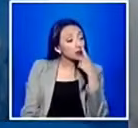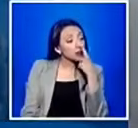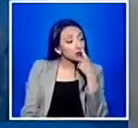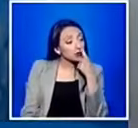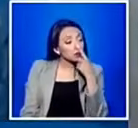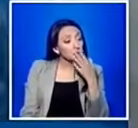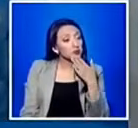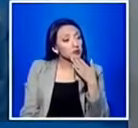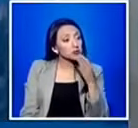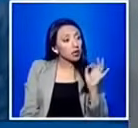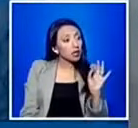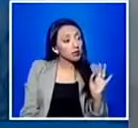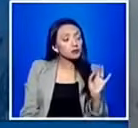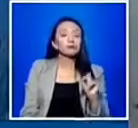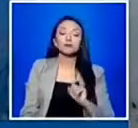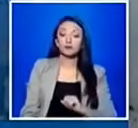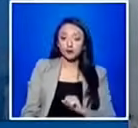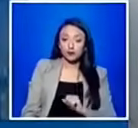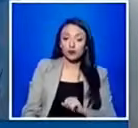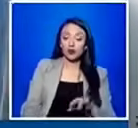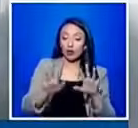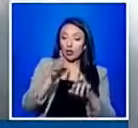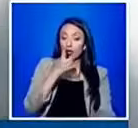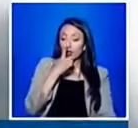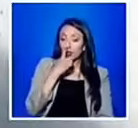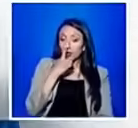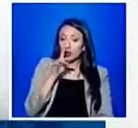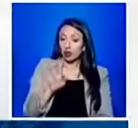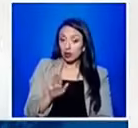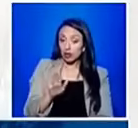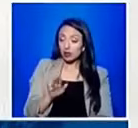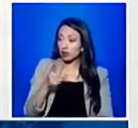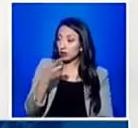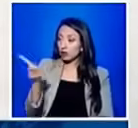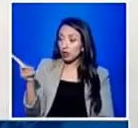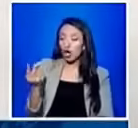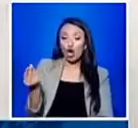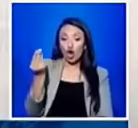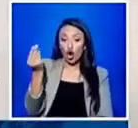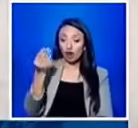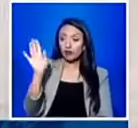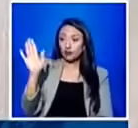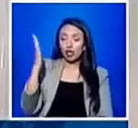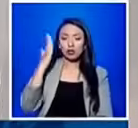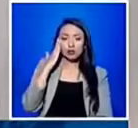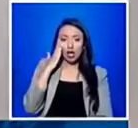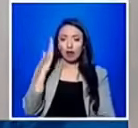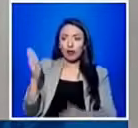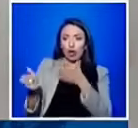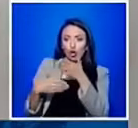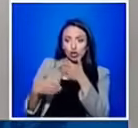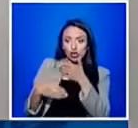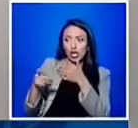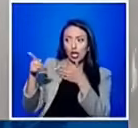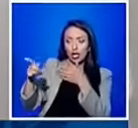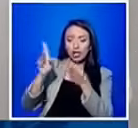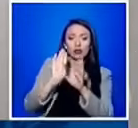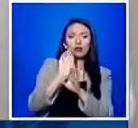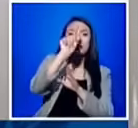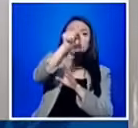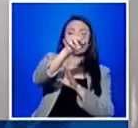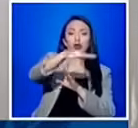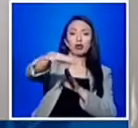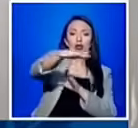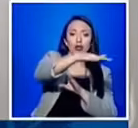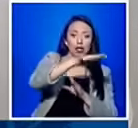gracias. La cocina está ubicada en la parte posterior, ya los chicos con mesas preparan sus alimentos y de esta